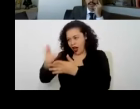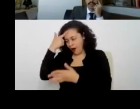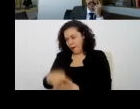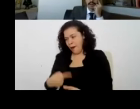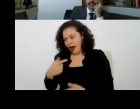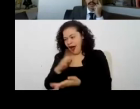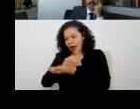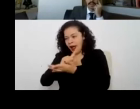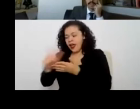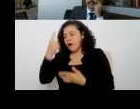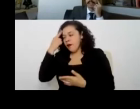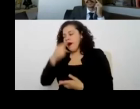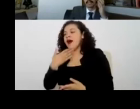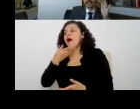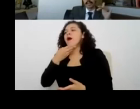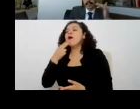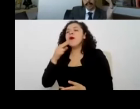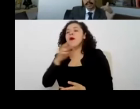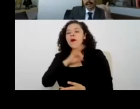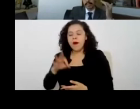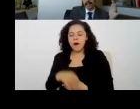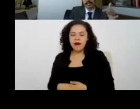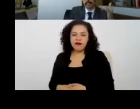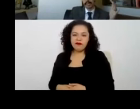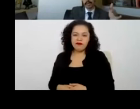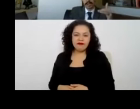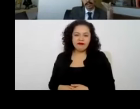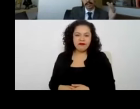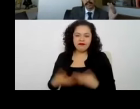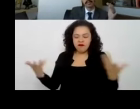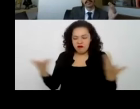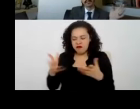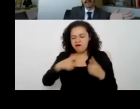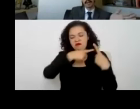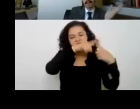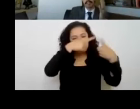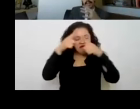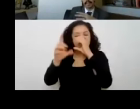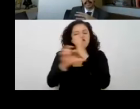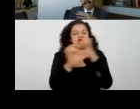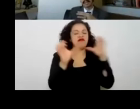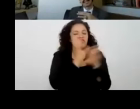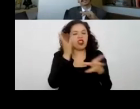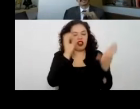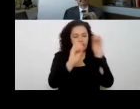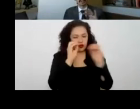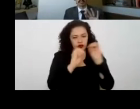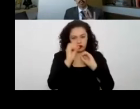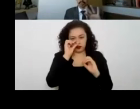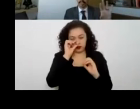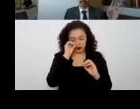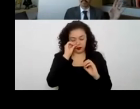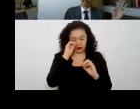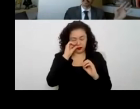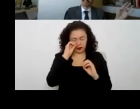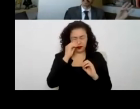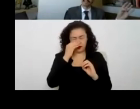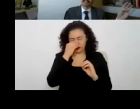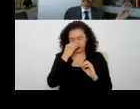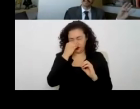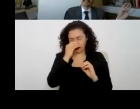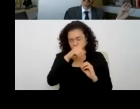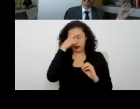las operaciones de lavado de dinero es realizar varias operaciones para aparentar que esos recursos que tienen una